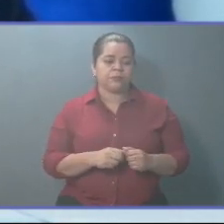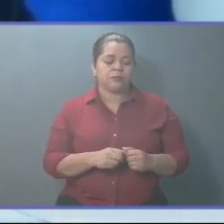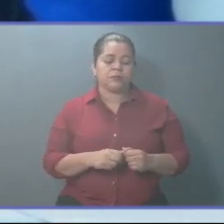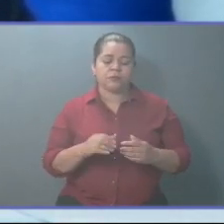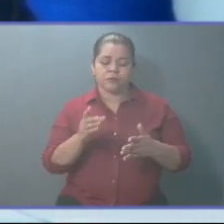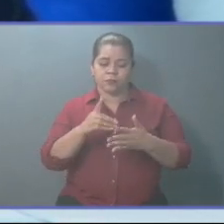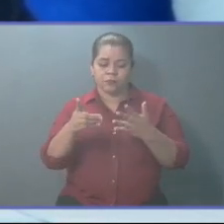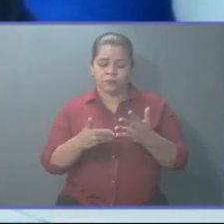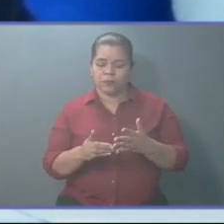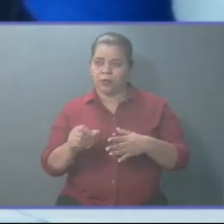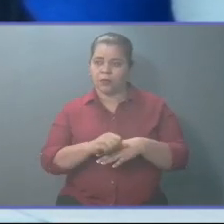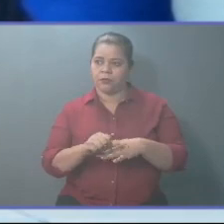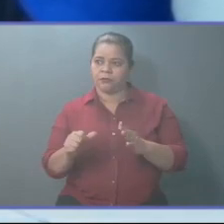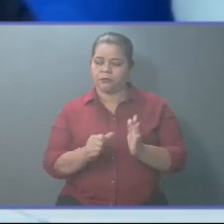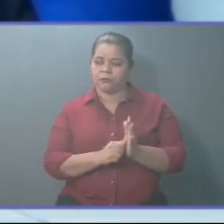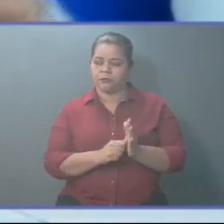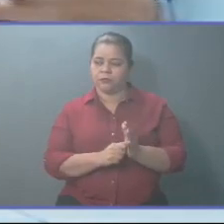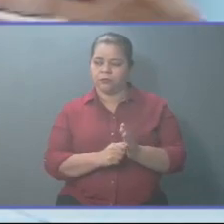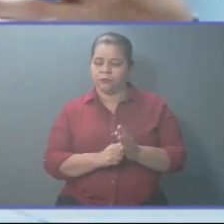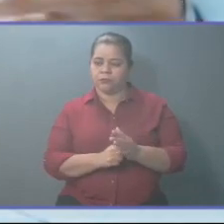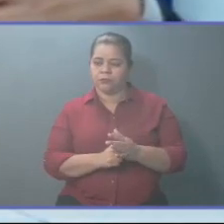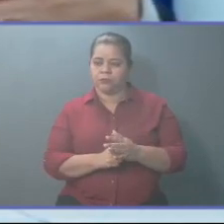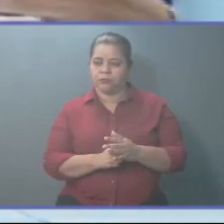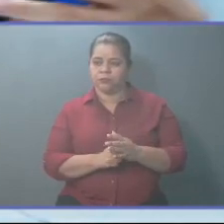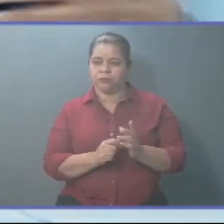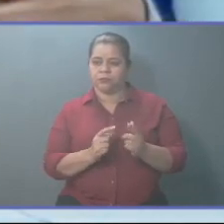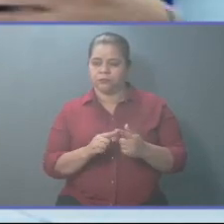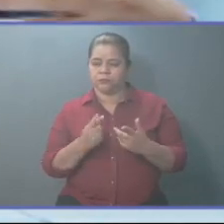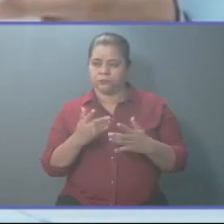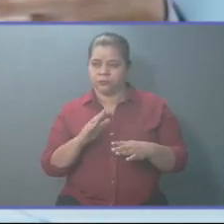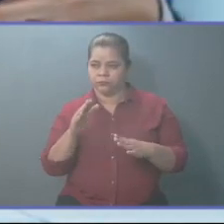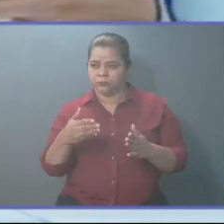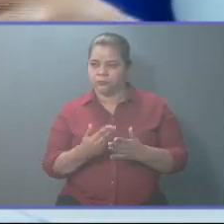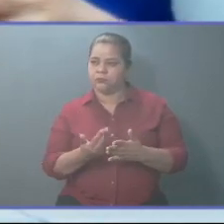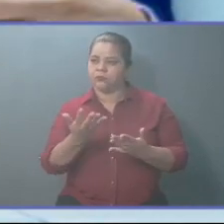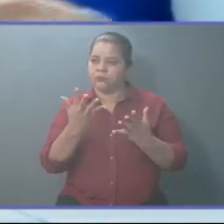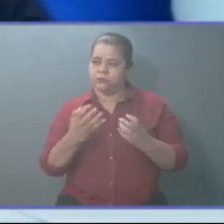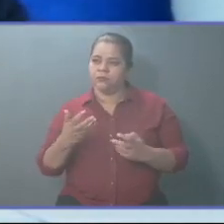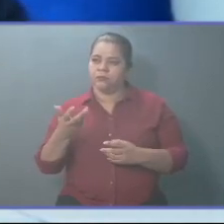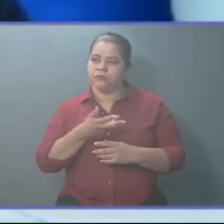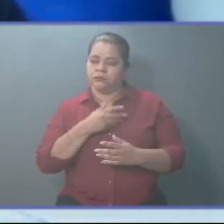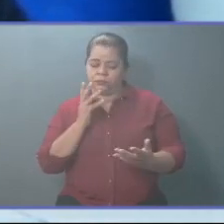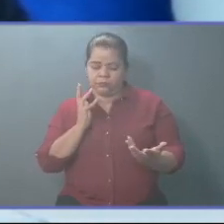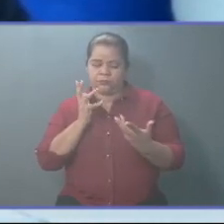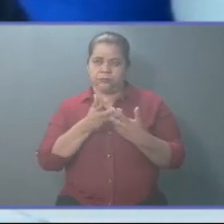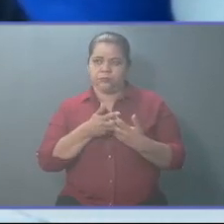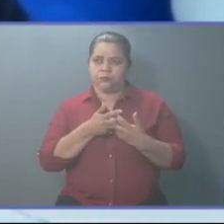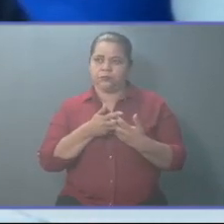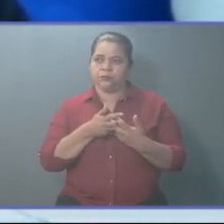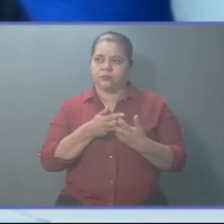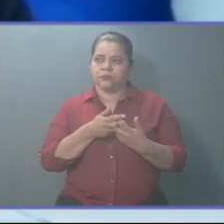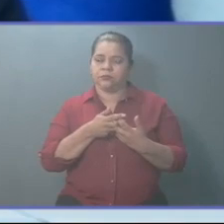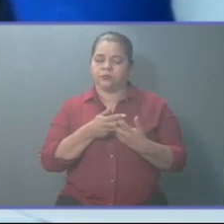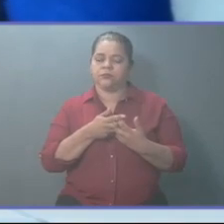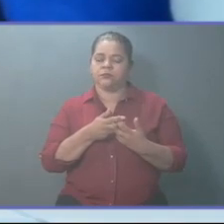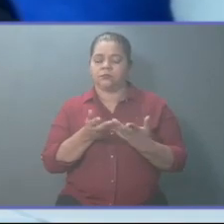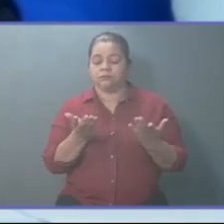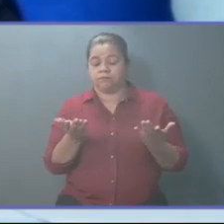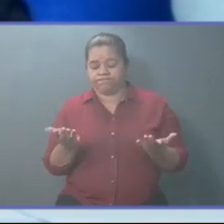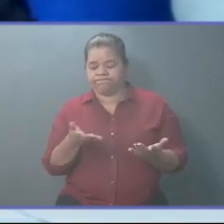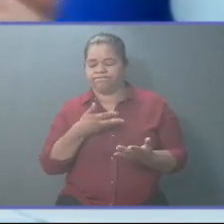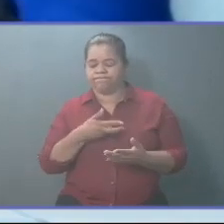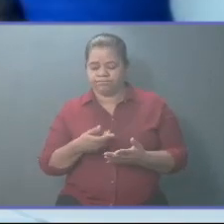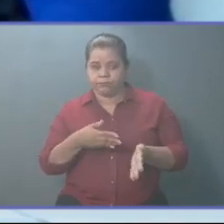legislativo, ¿verdad?, para que nos tratemos de circunscribir porque si